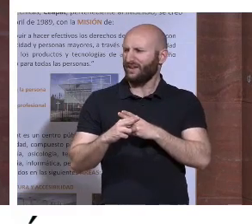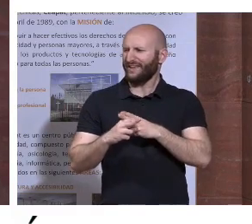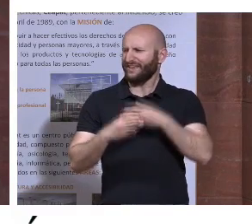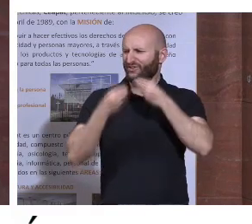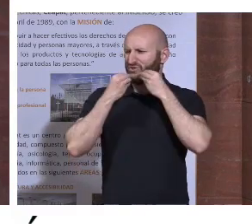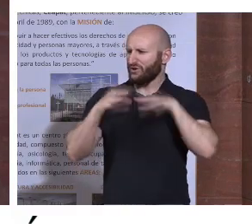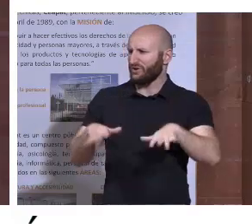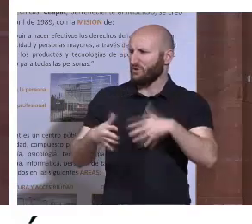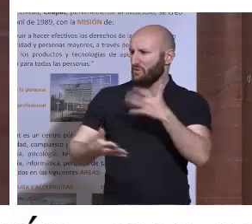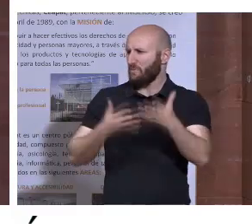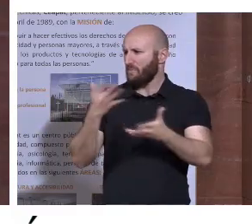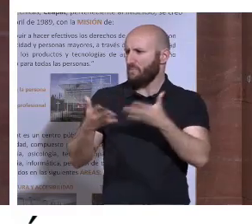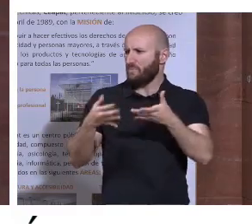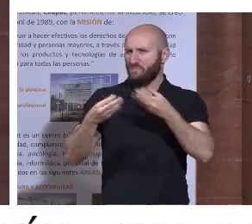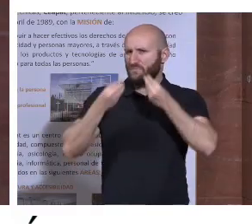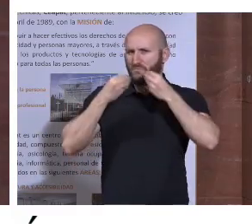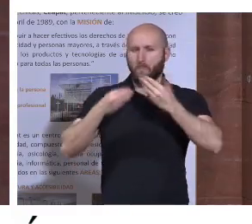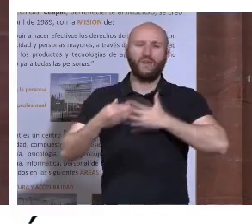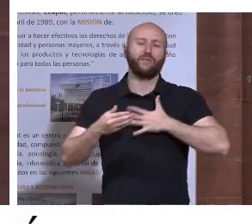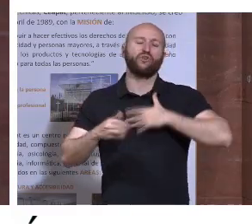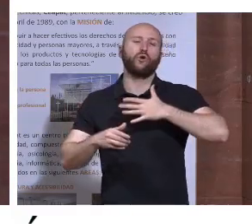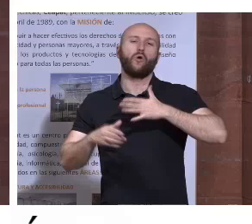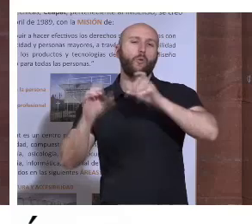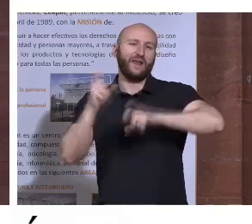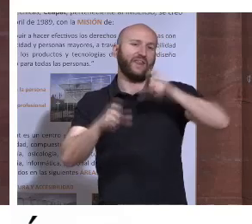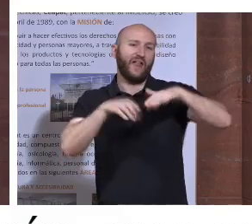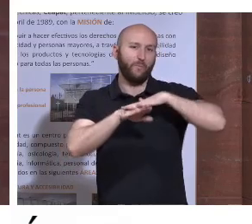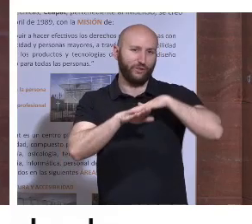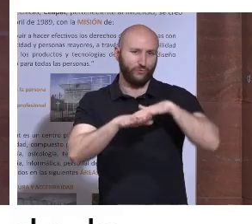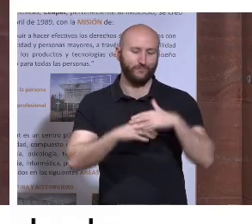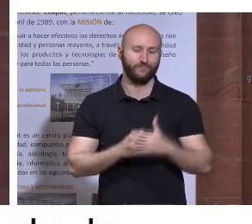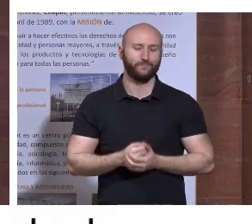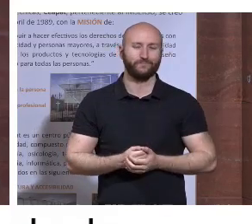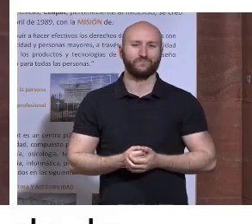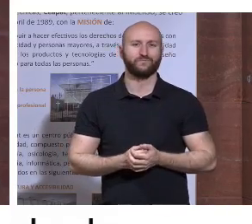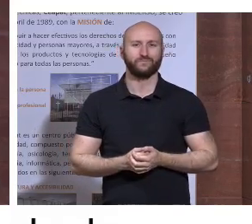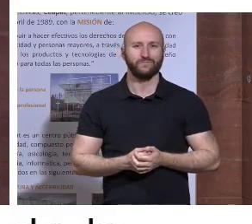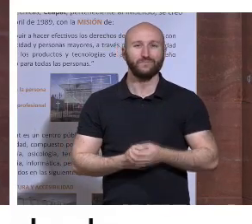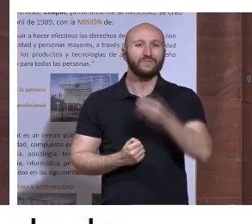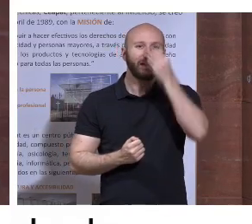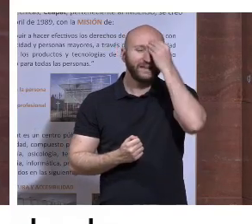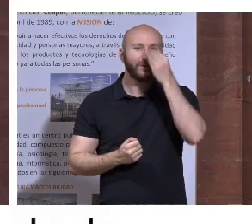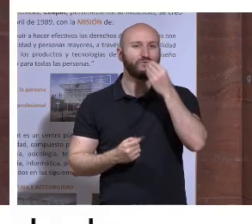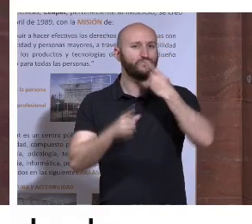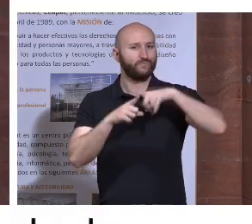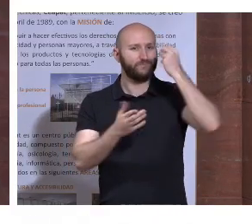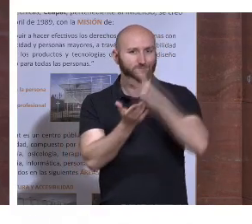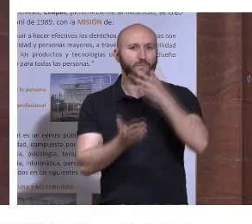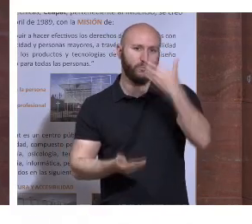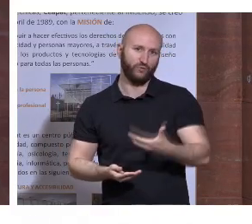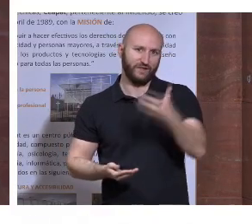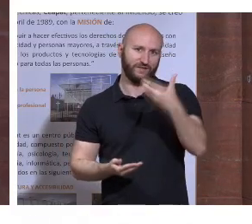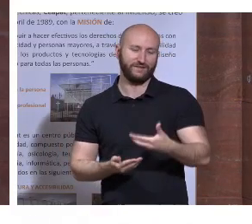histórico de la humanidad, patrimonio de la humanidad, perdonadme. Pues creo que esos son retos importantes y creo